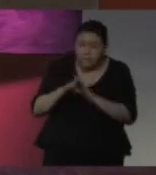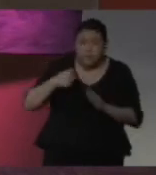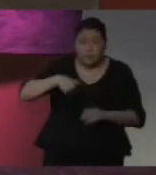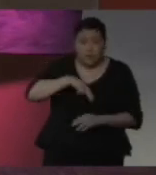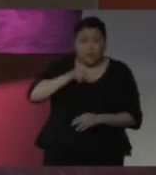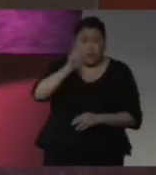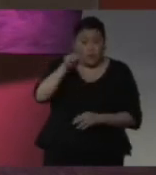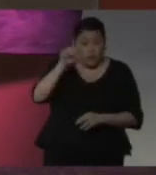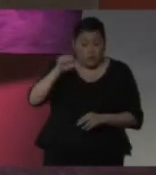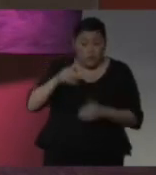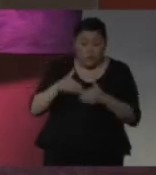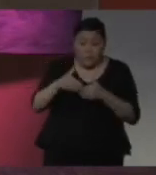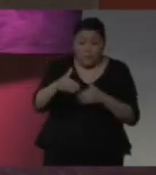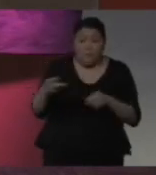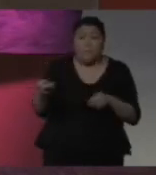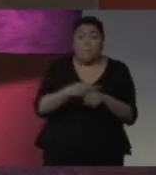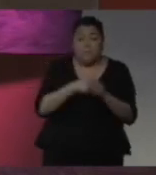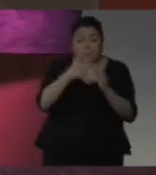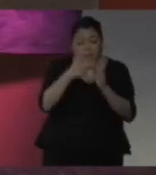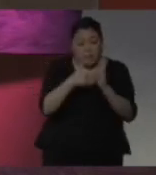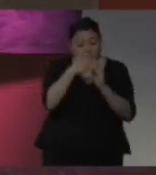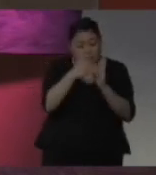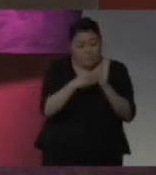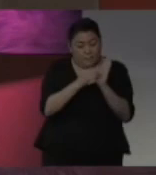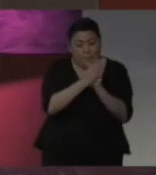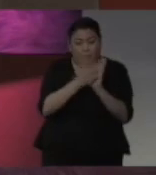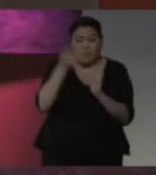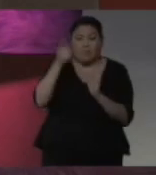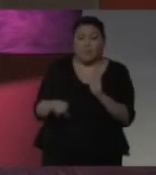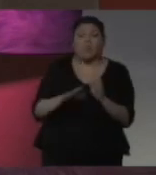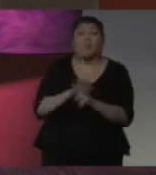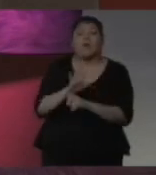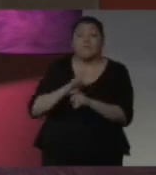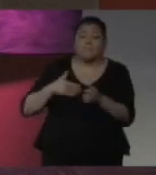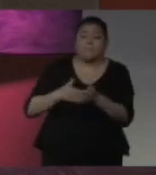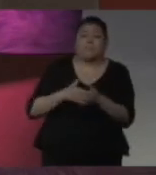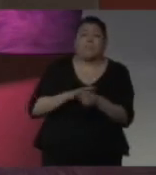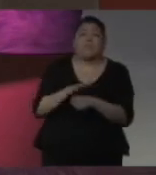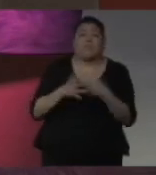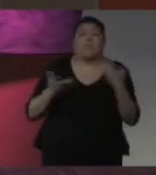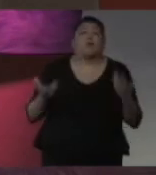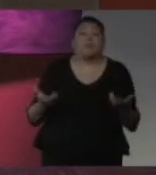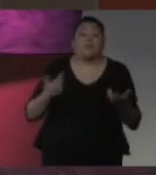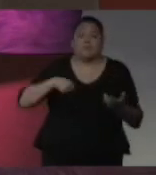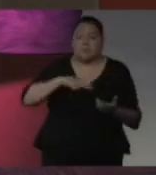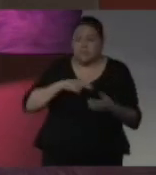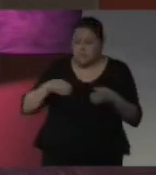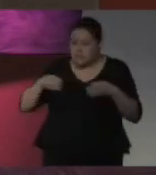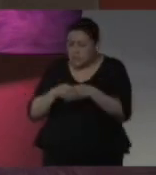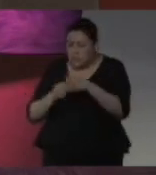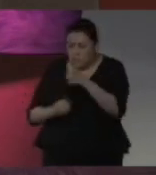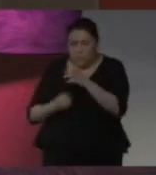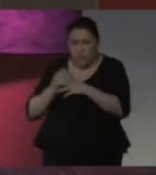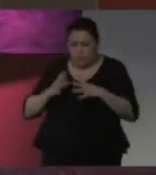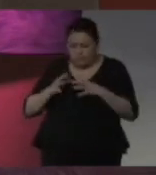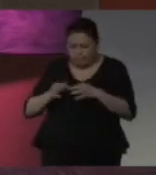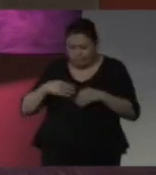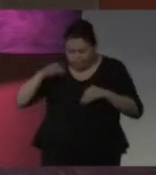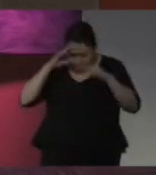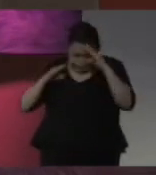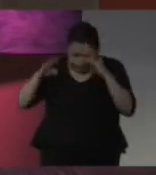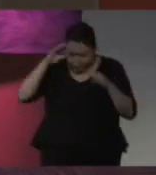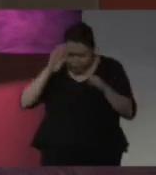respecto a qué pasa con el protocolo y cuáles son sus alcances y cuáles son sus limitaciones. Y estamos buscando, desde un seminario que se creó para pensar esto,